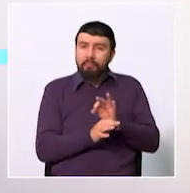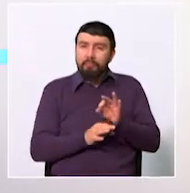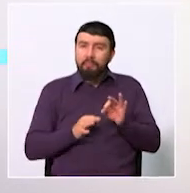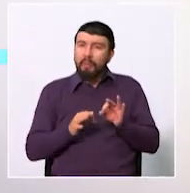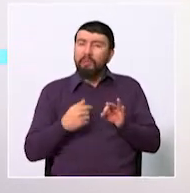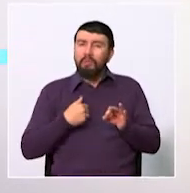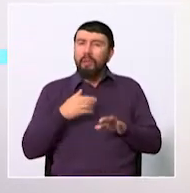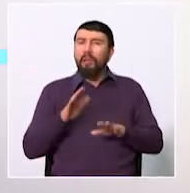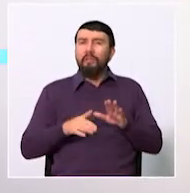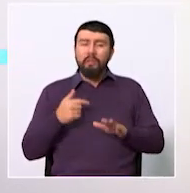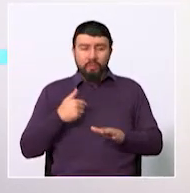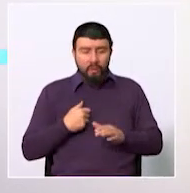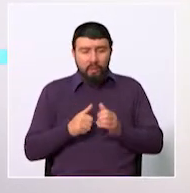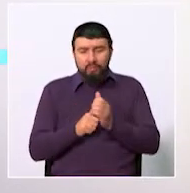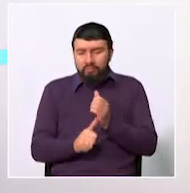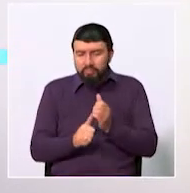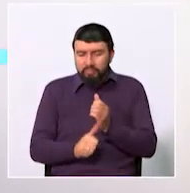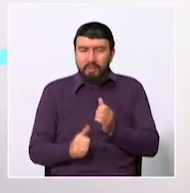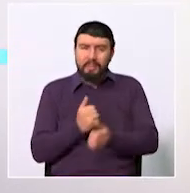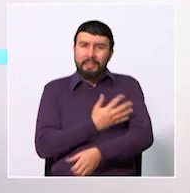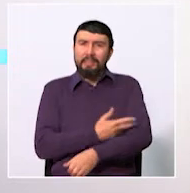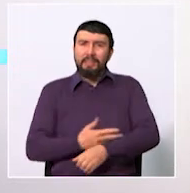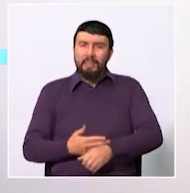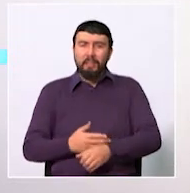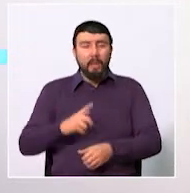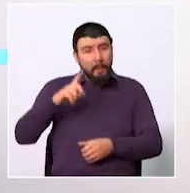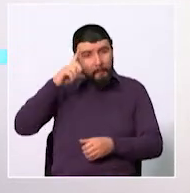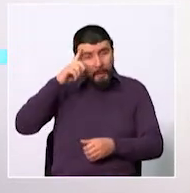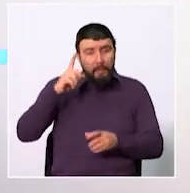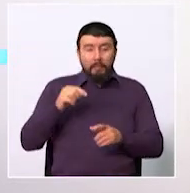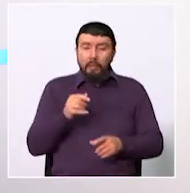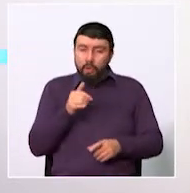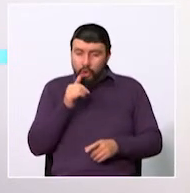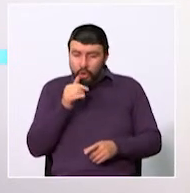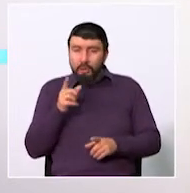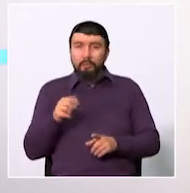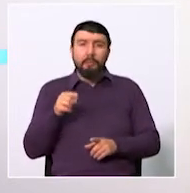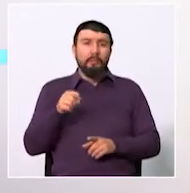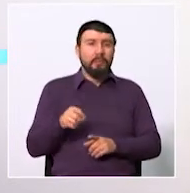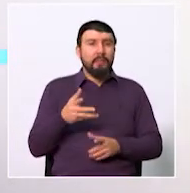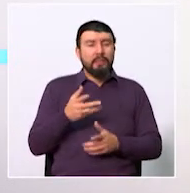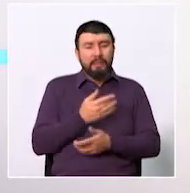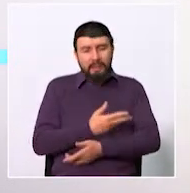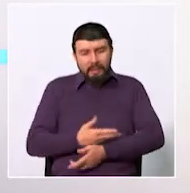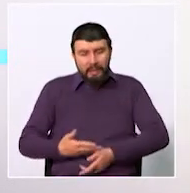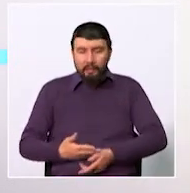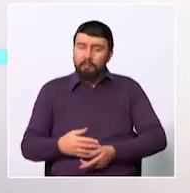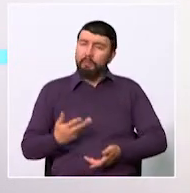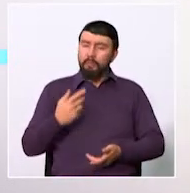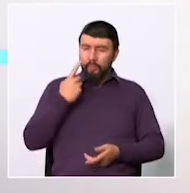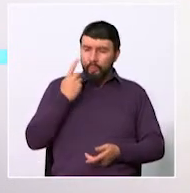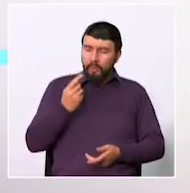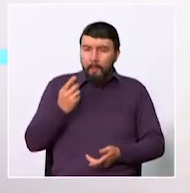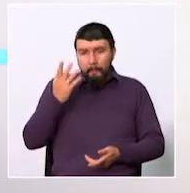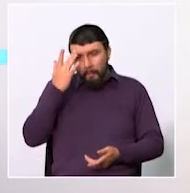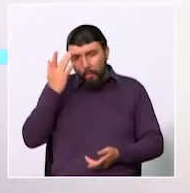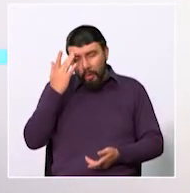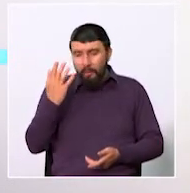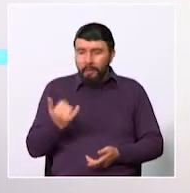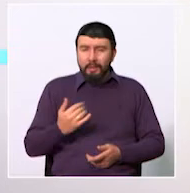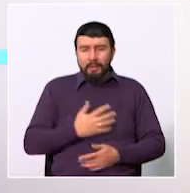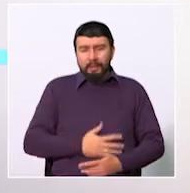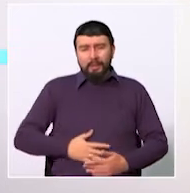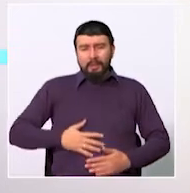cuando salgo por el ano por la vagina y en la orina también salió sangre entonces están buscando el dolor el motivo de un dolor abdominal